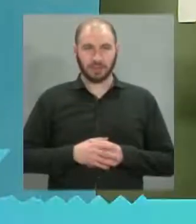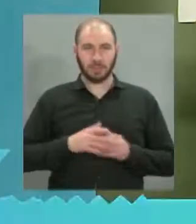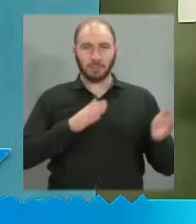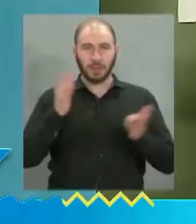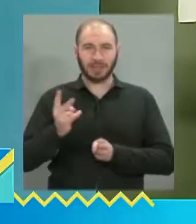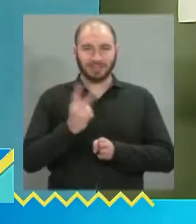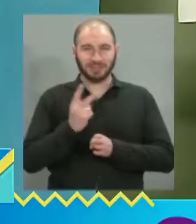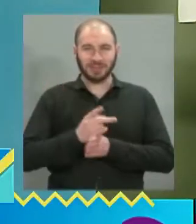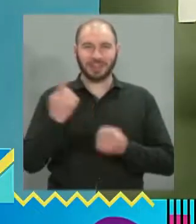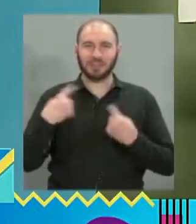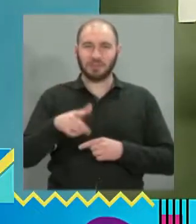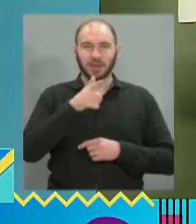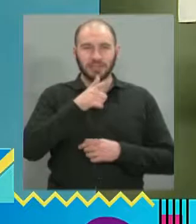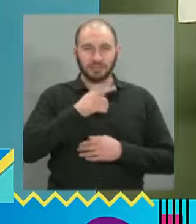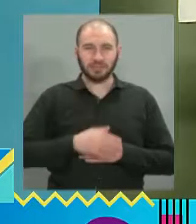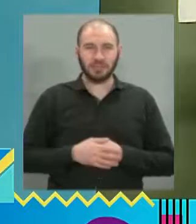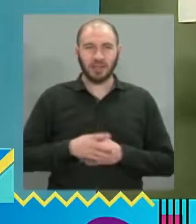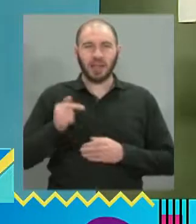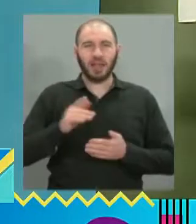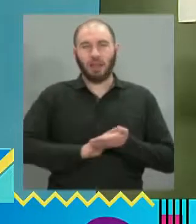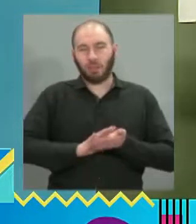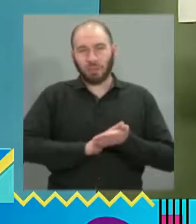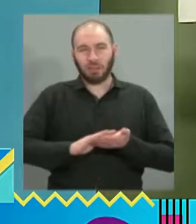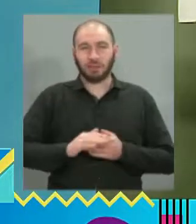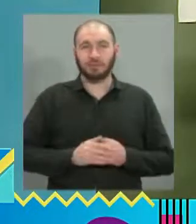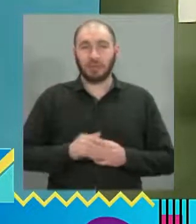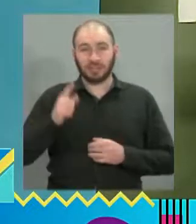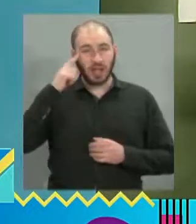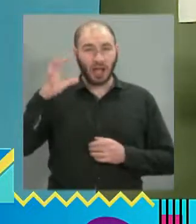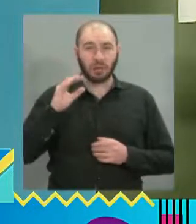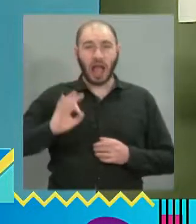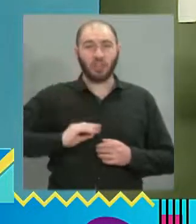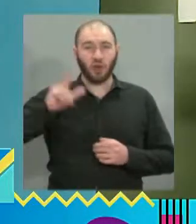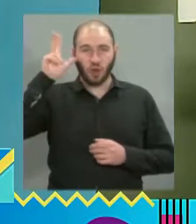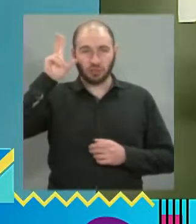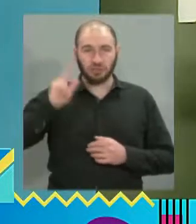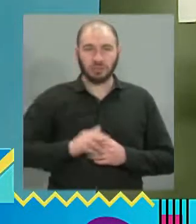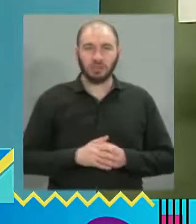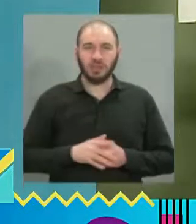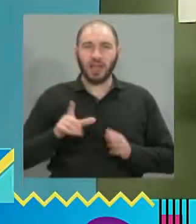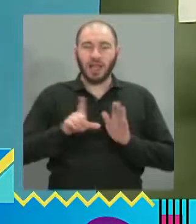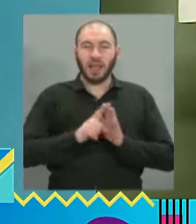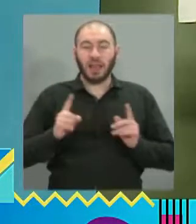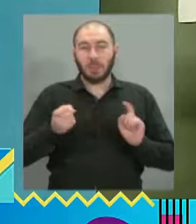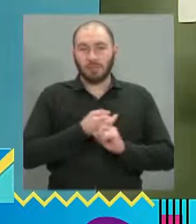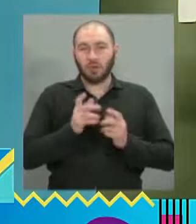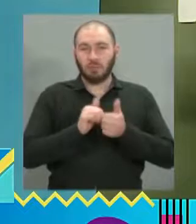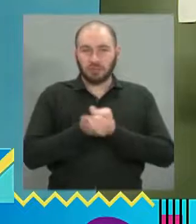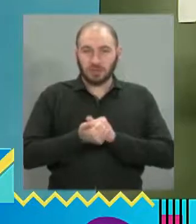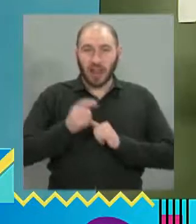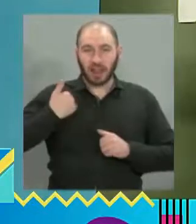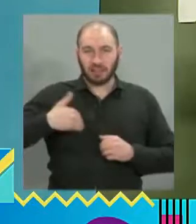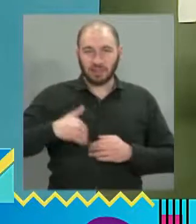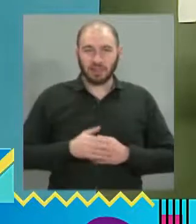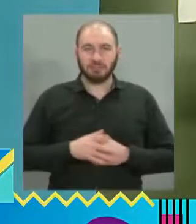Segundo bloque de distintos parecidos con la excusa de esta conmemoración de estos 8 años de la ley de matrimonio igualitario en